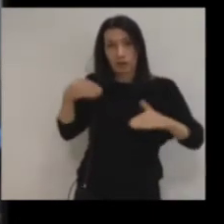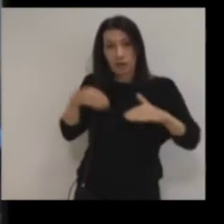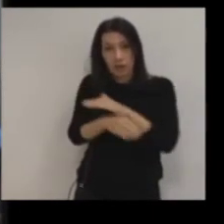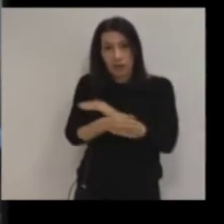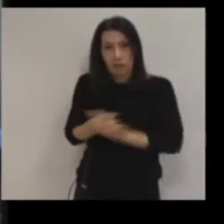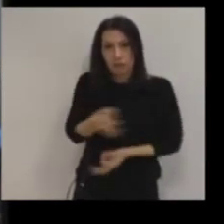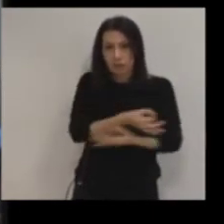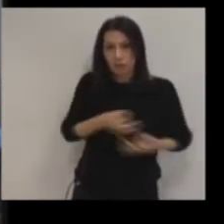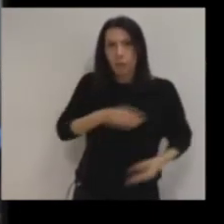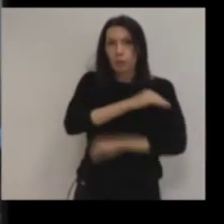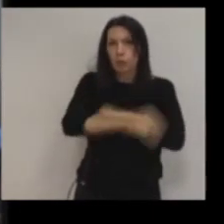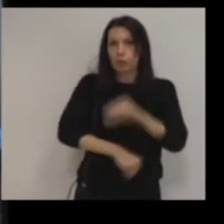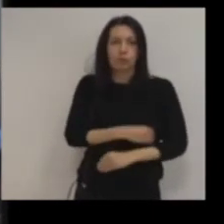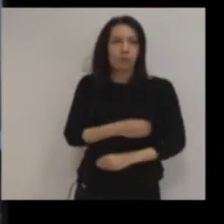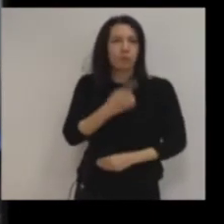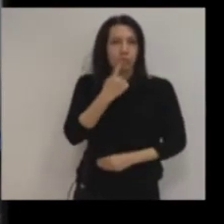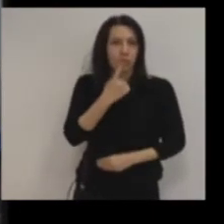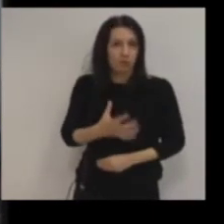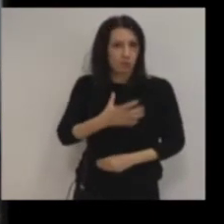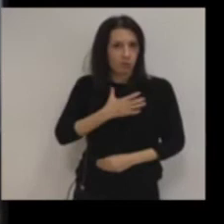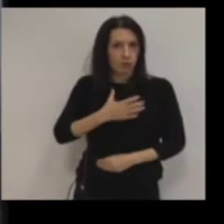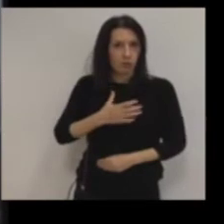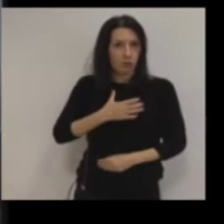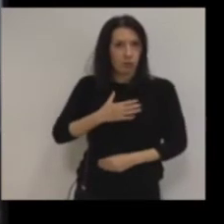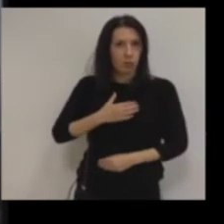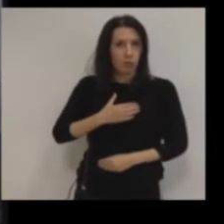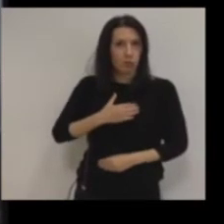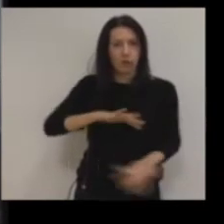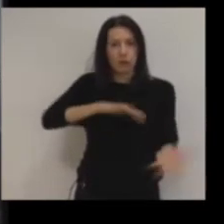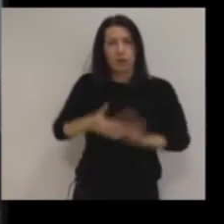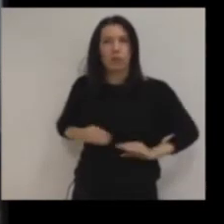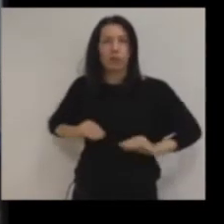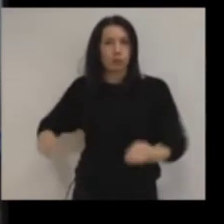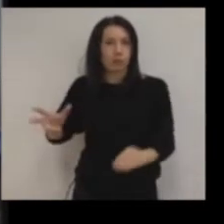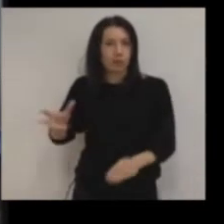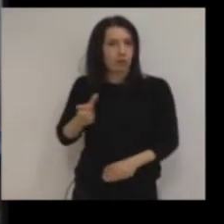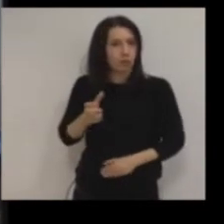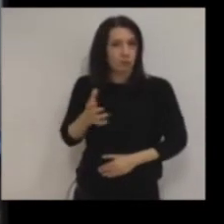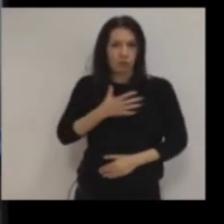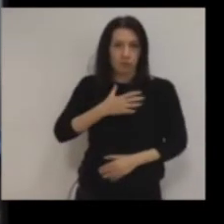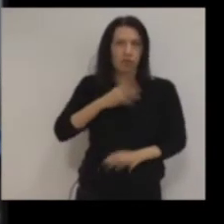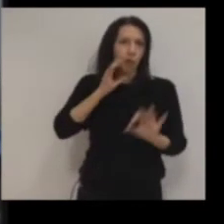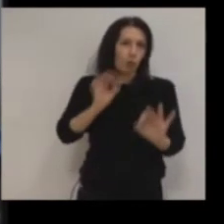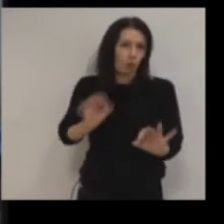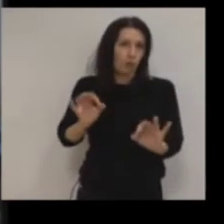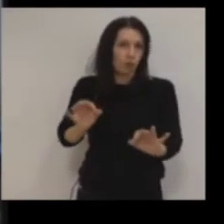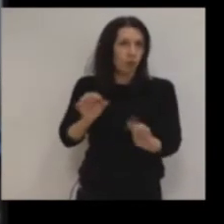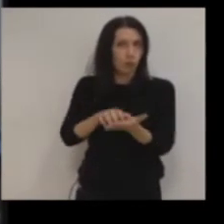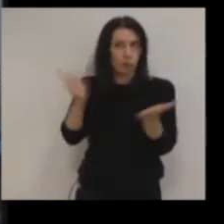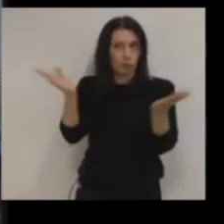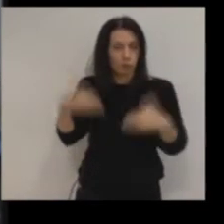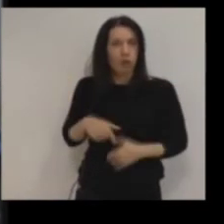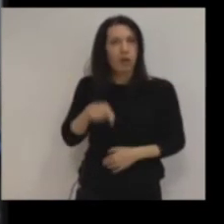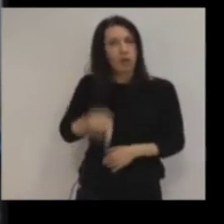adecuados, accesibles y usables, difícilmente puedes ejercitar tu derecho, ¿no? Eso está claro. Y ahí se produce una indefensión